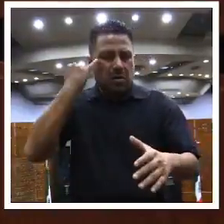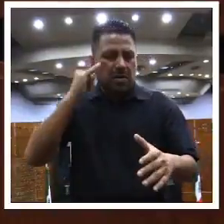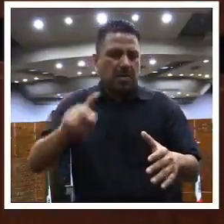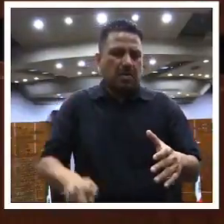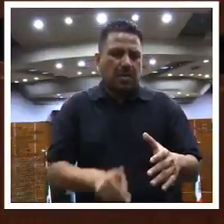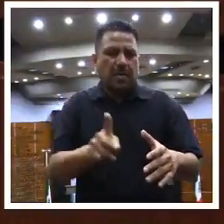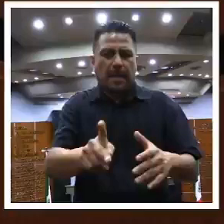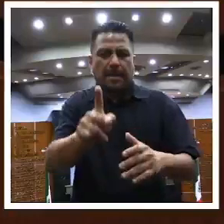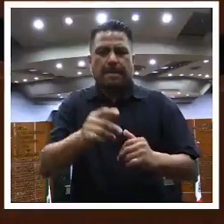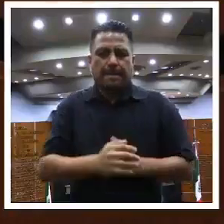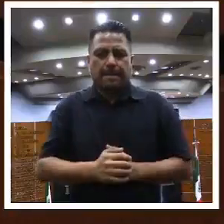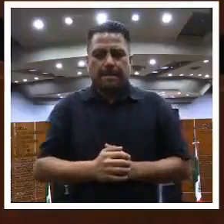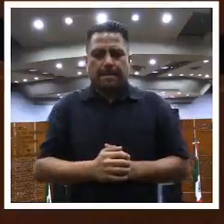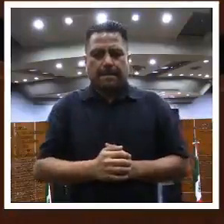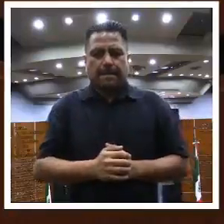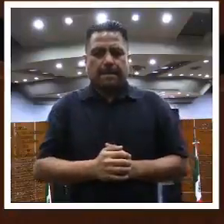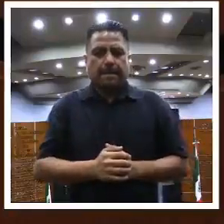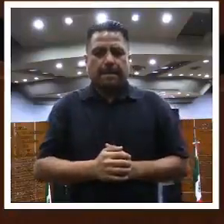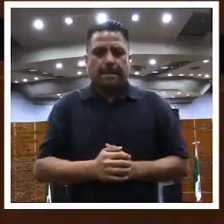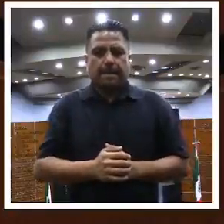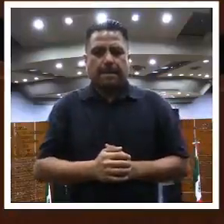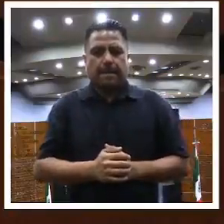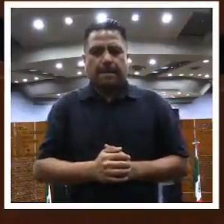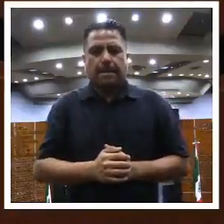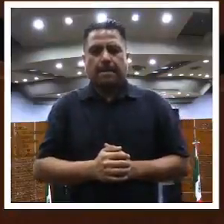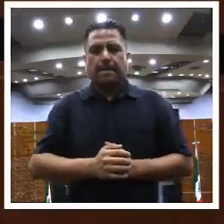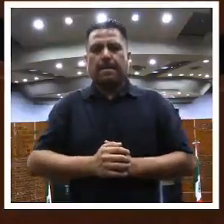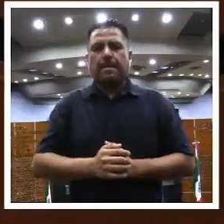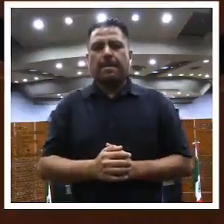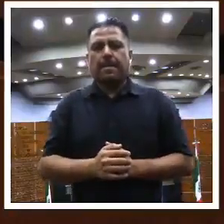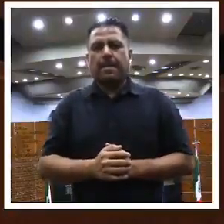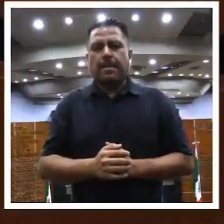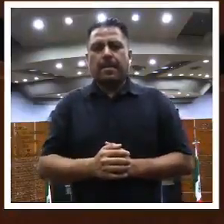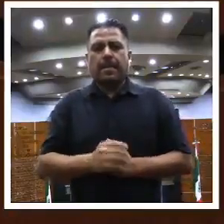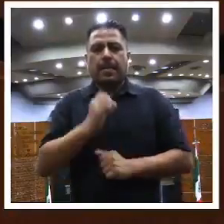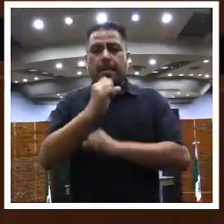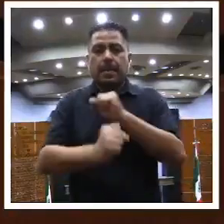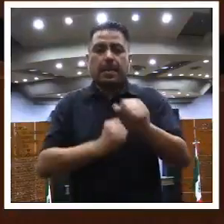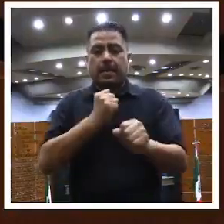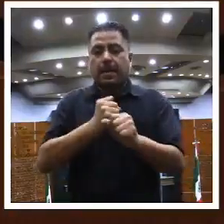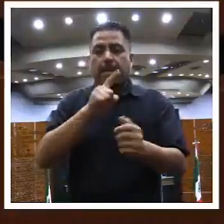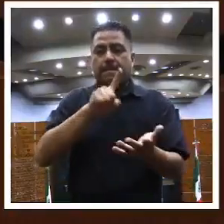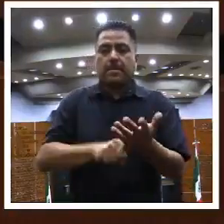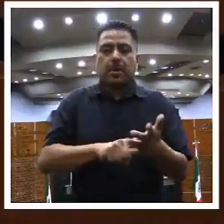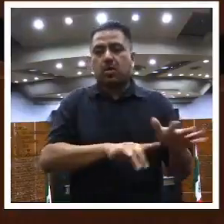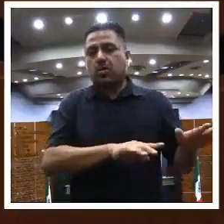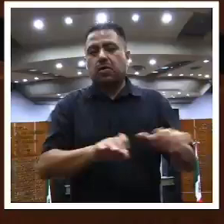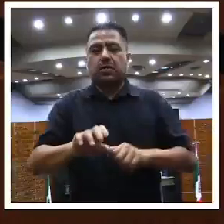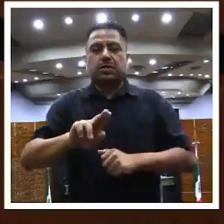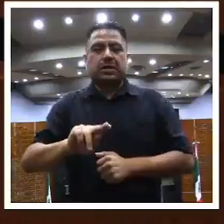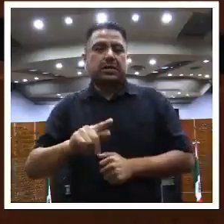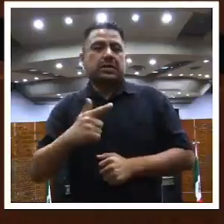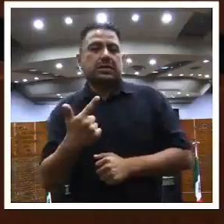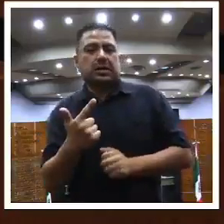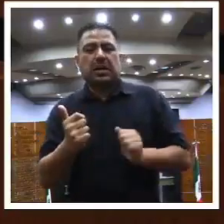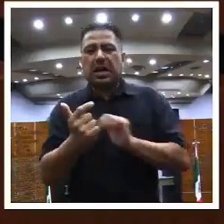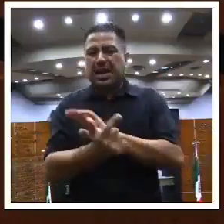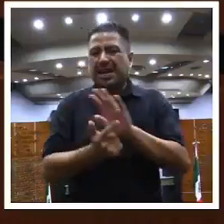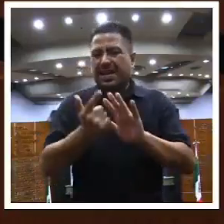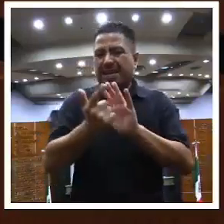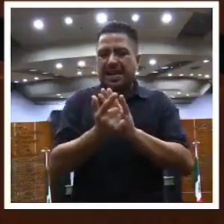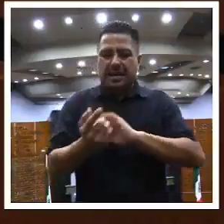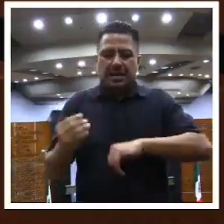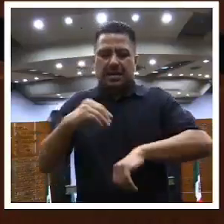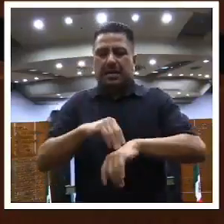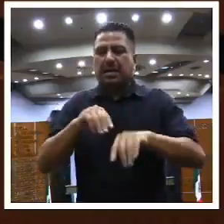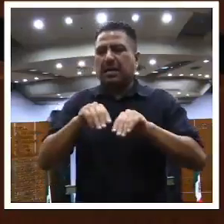indígenas. Considerando que en el año 1987, mediante la reforma